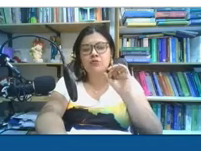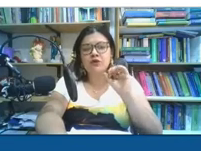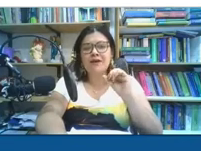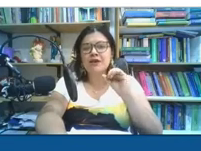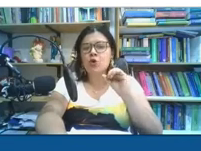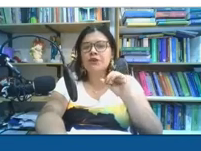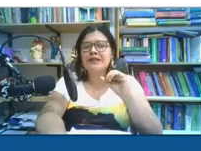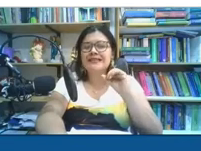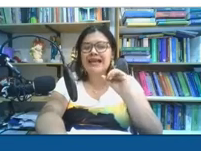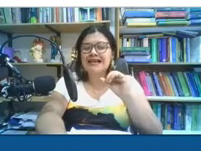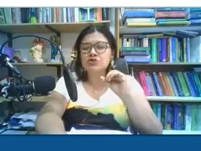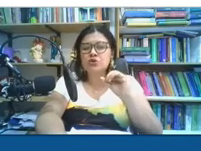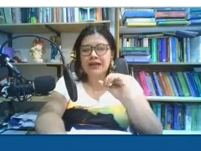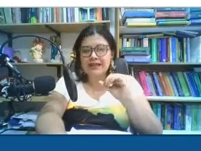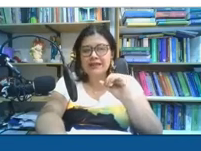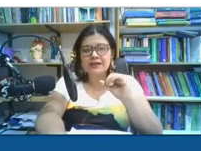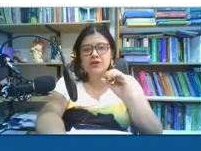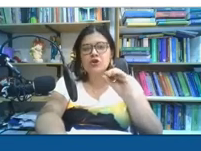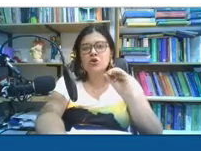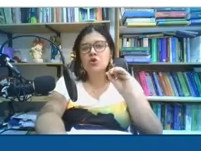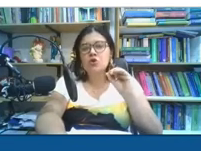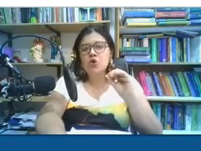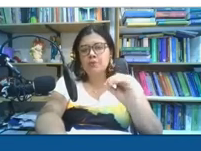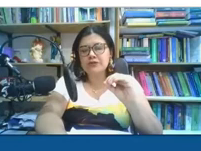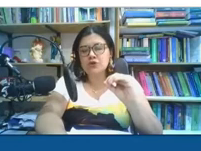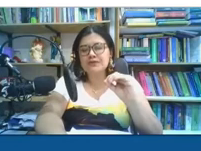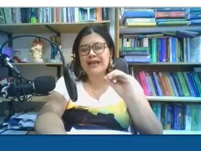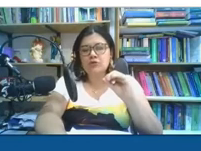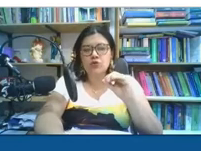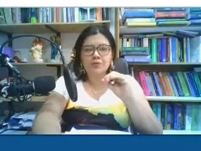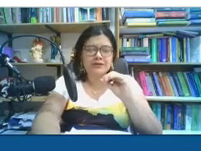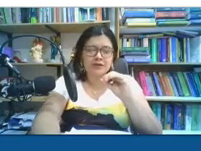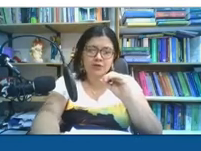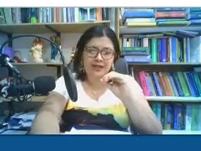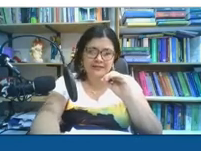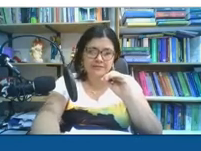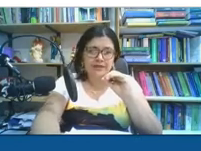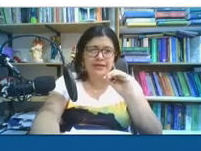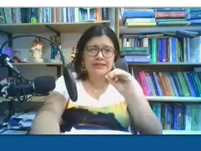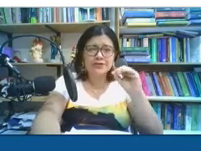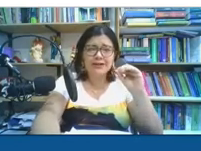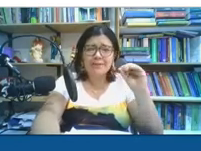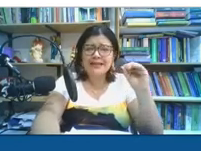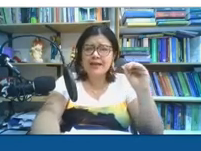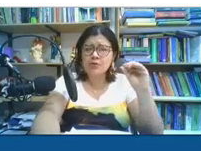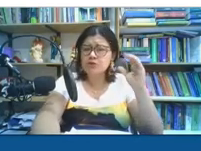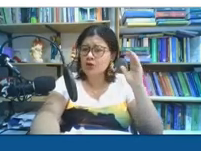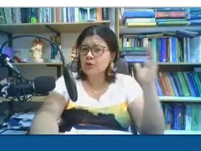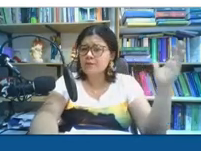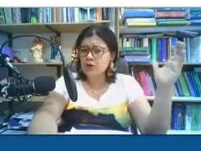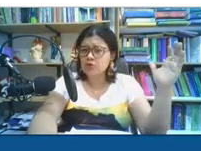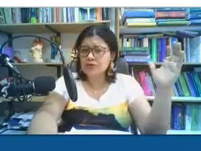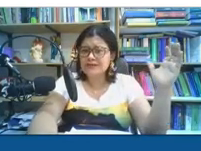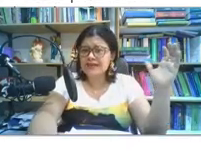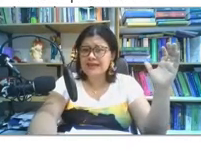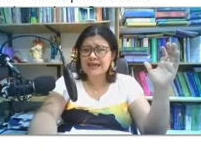rama ejecutiva de orden nacional corporaciones autónomas regionales dentro de la página de comisión